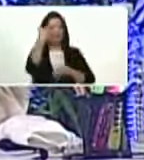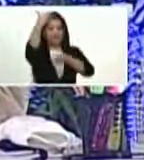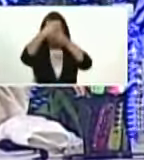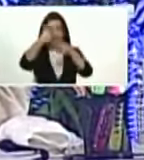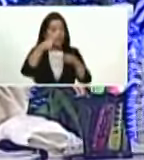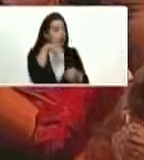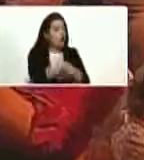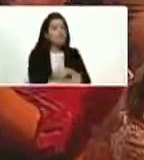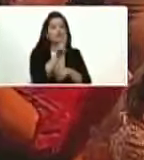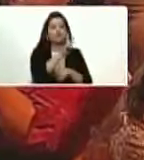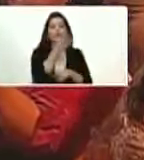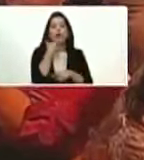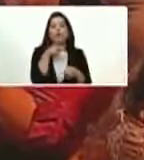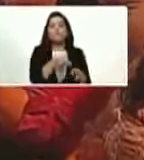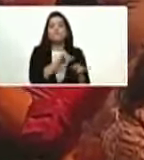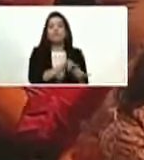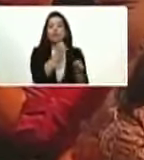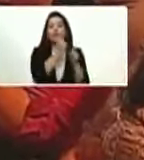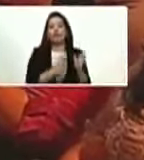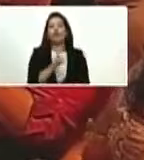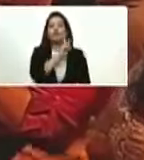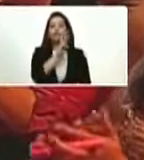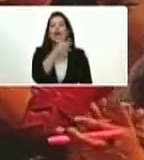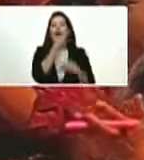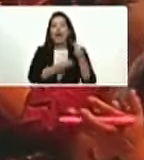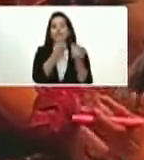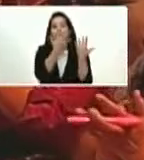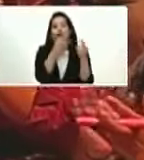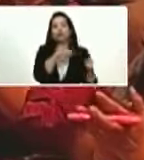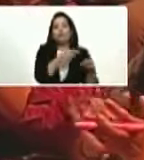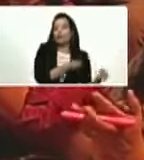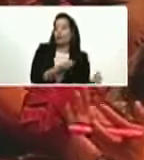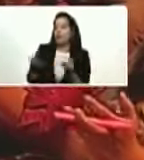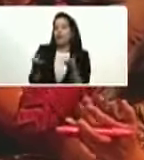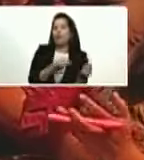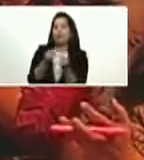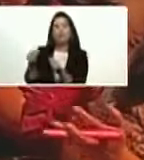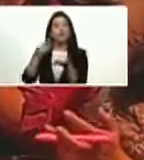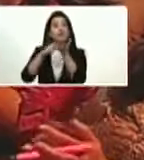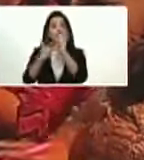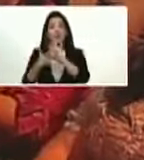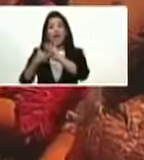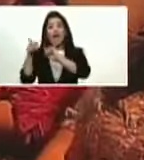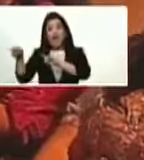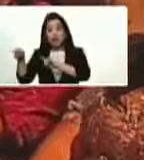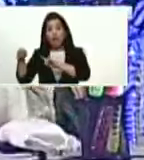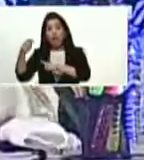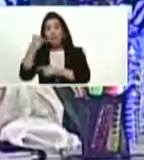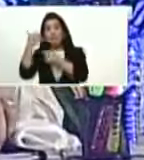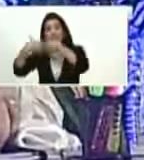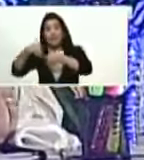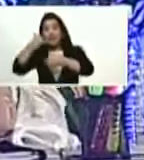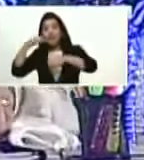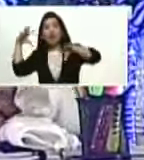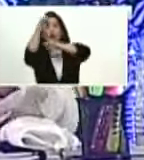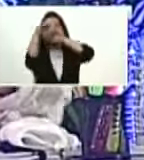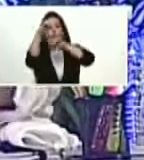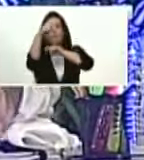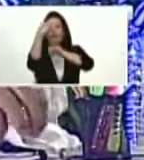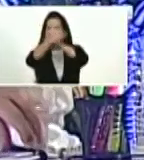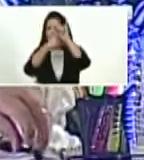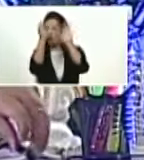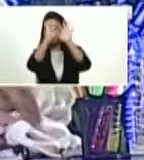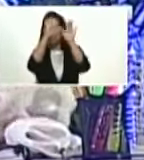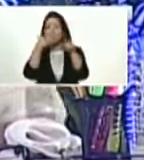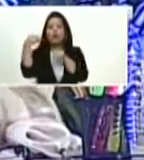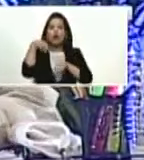sin mayor inversión. Estamos sustituyendo importaciones, presidente. Muy bien. Fíjense, a mí me han llegado